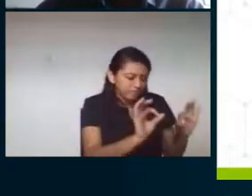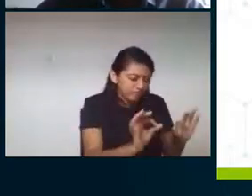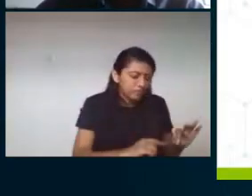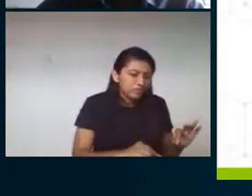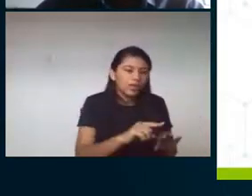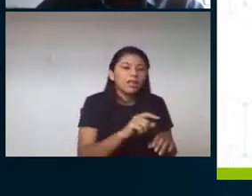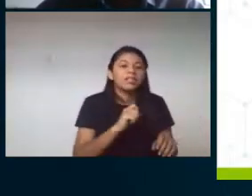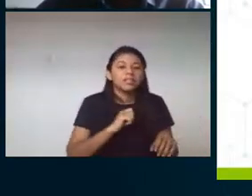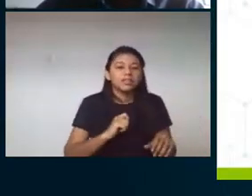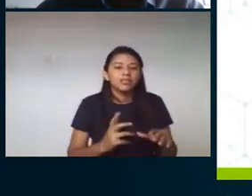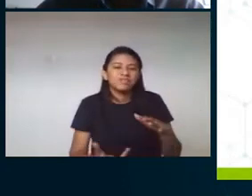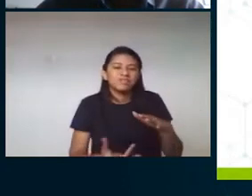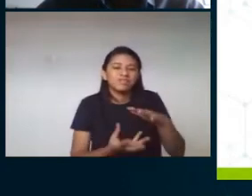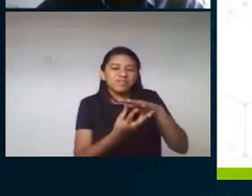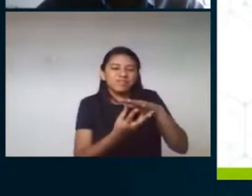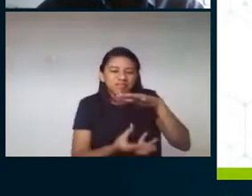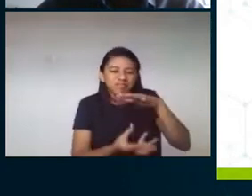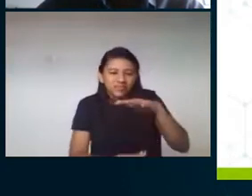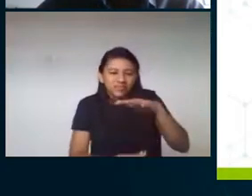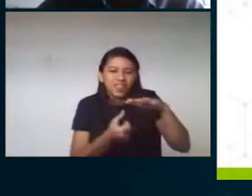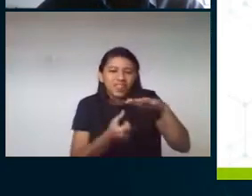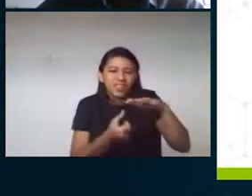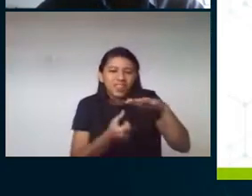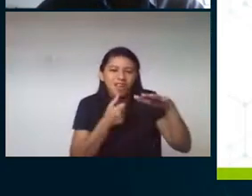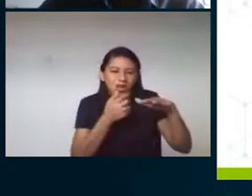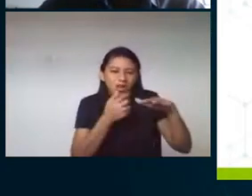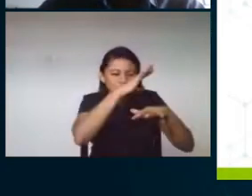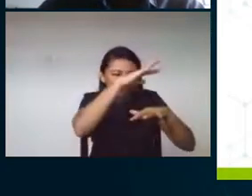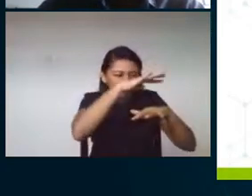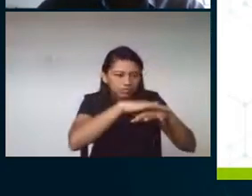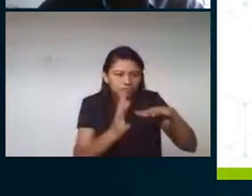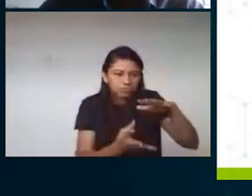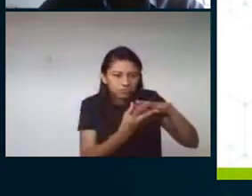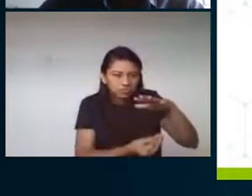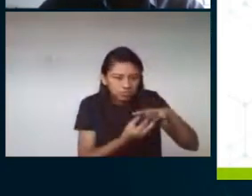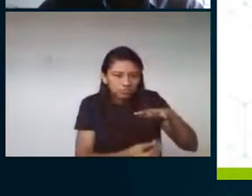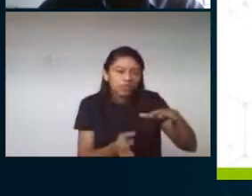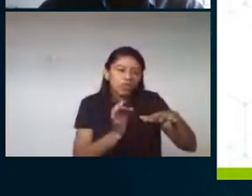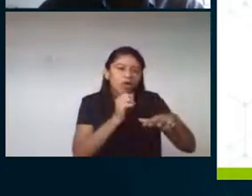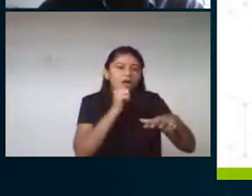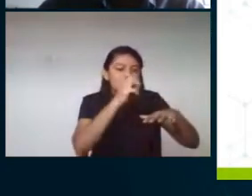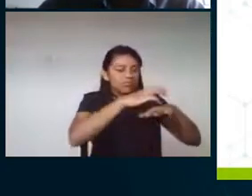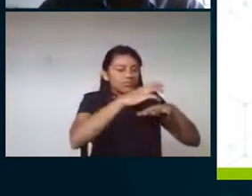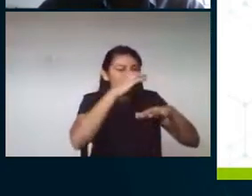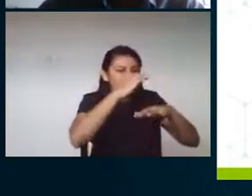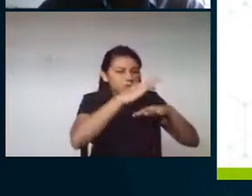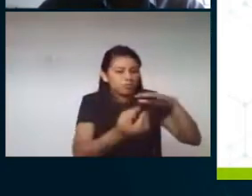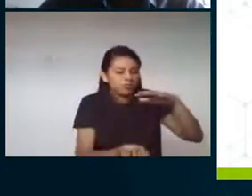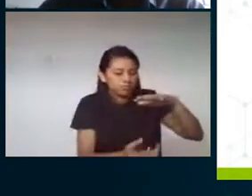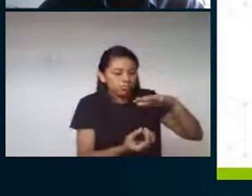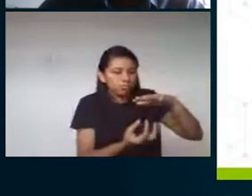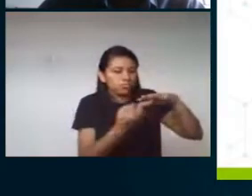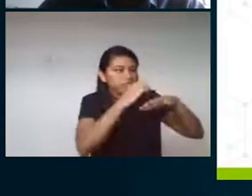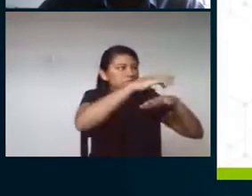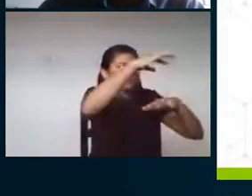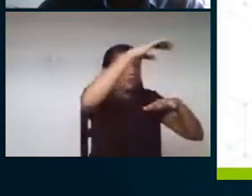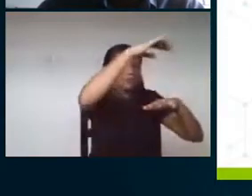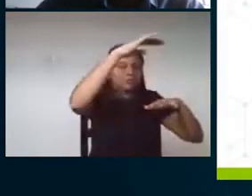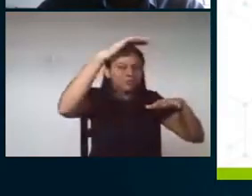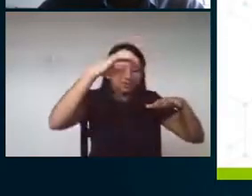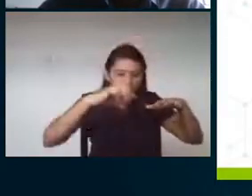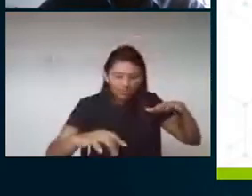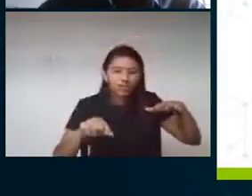filtración. Hacemos uso de tecnologías químicas con el propósito de regular la acidez del agua, eliminar contaminantes o